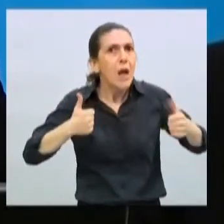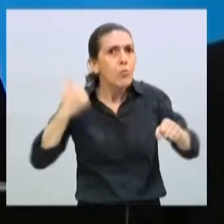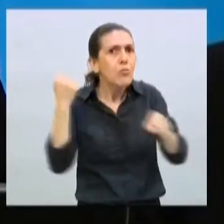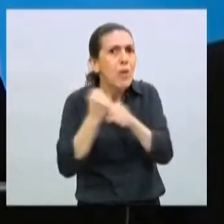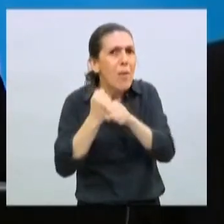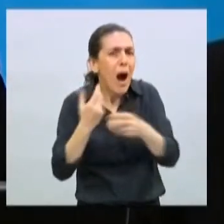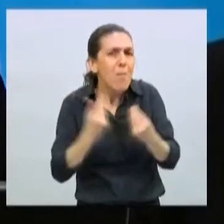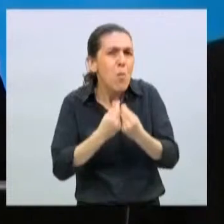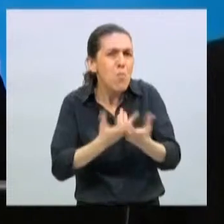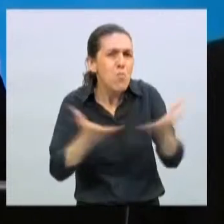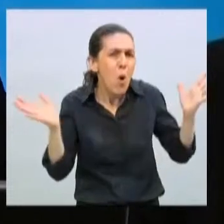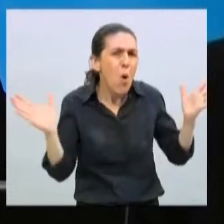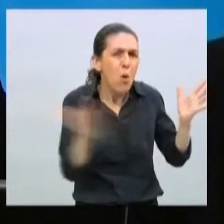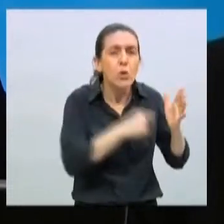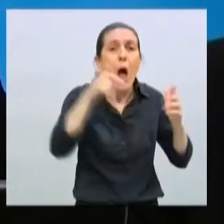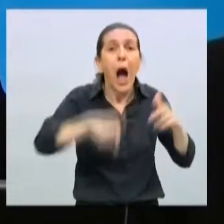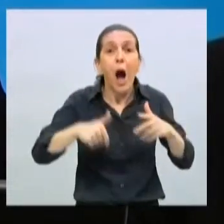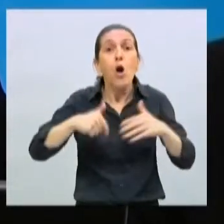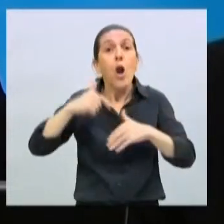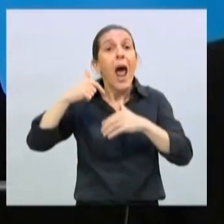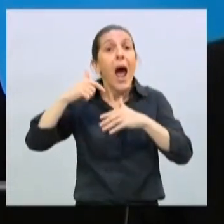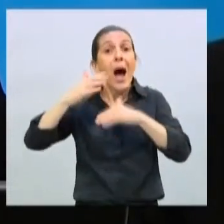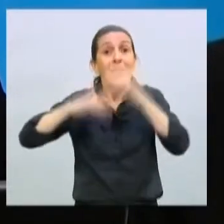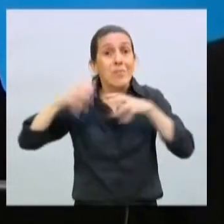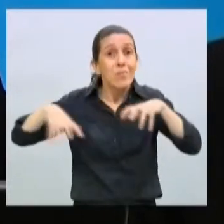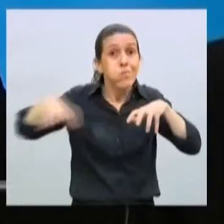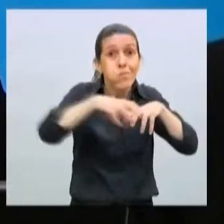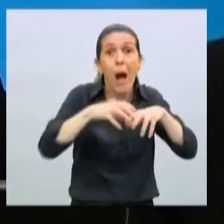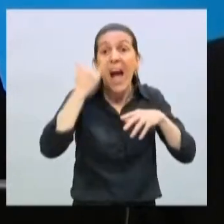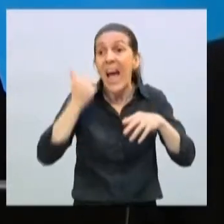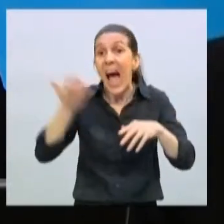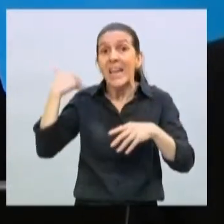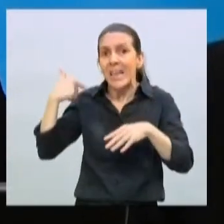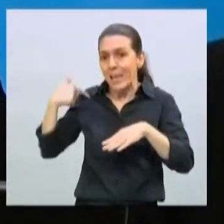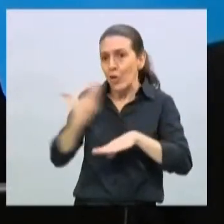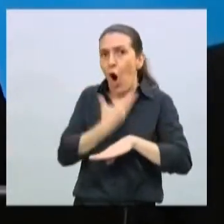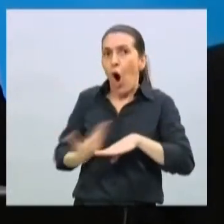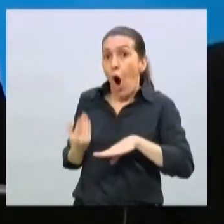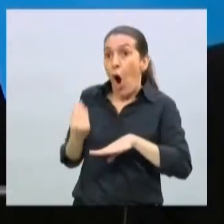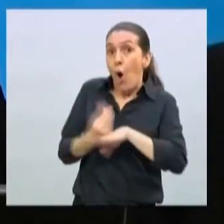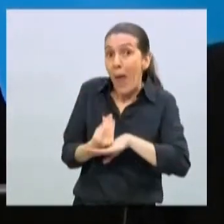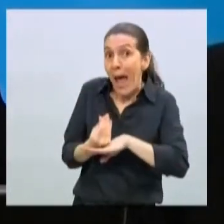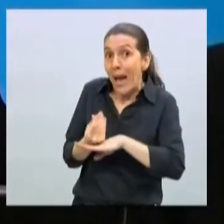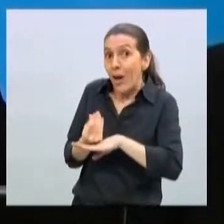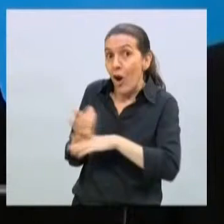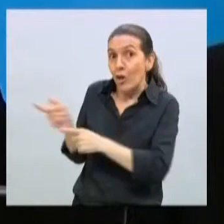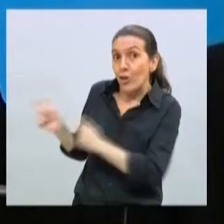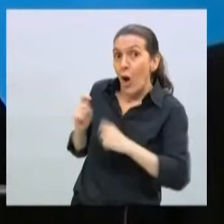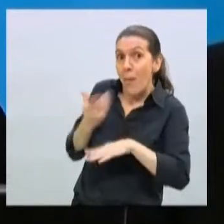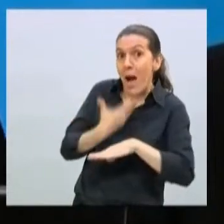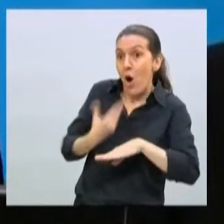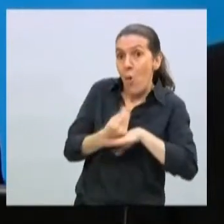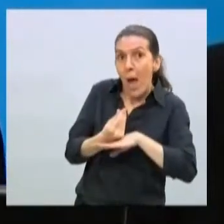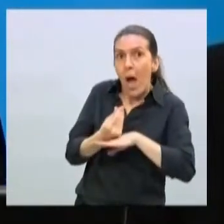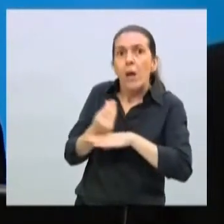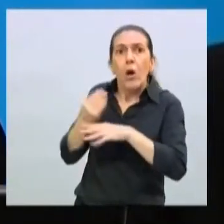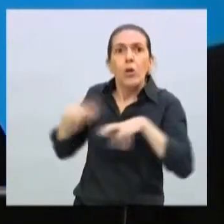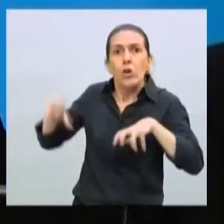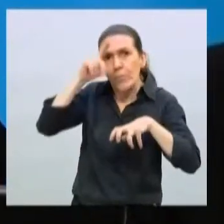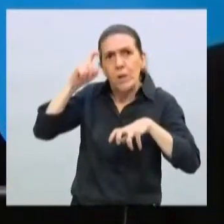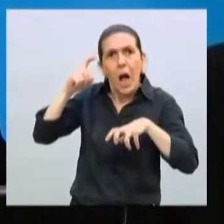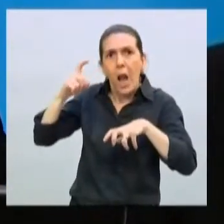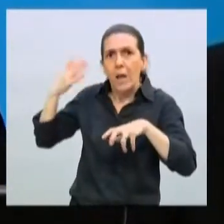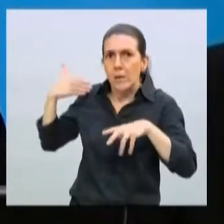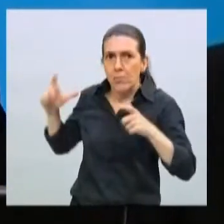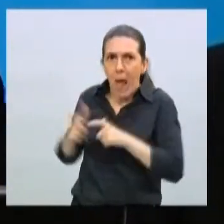un sistema de salud mucho más preparado que el que recibimos, mucho más preparado. en todos los distritos. El trabajo que ha hecho la provincia de